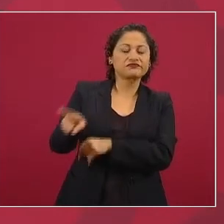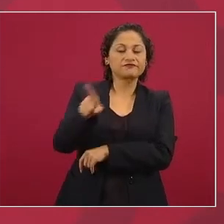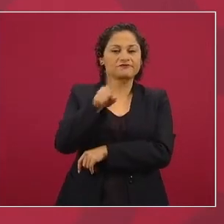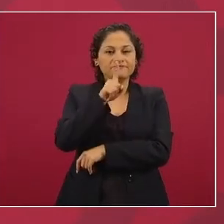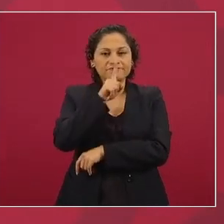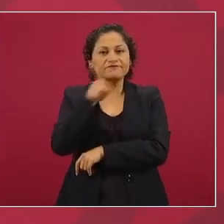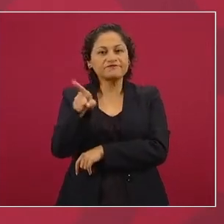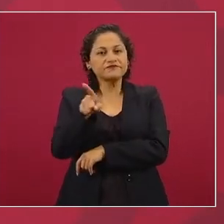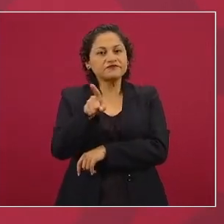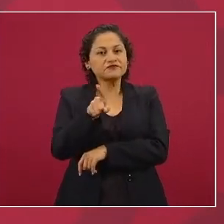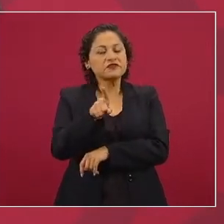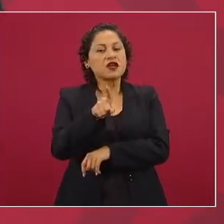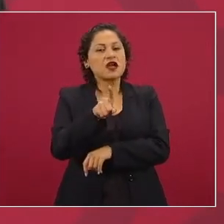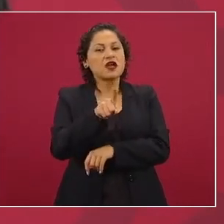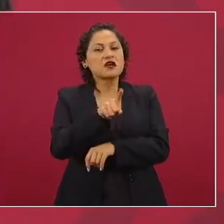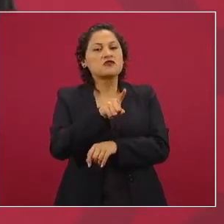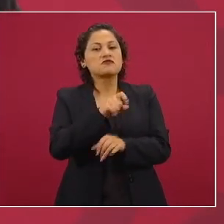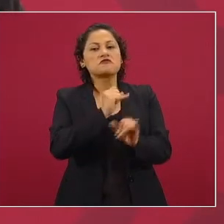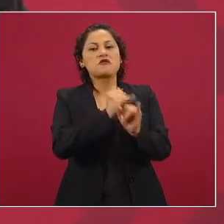con los bots,